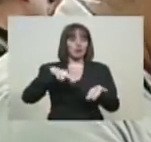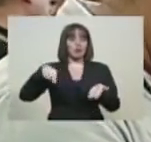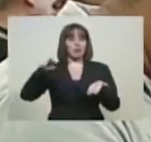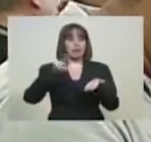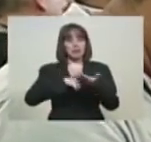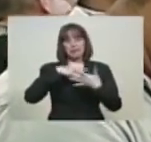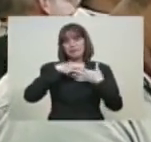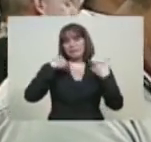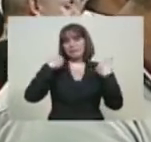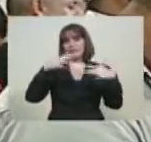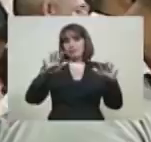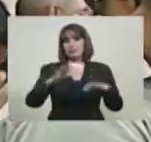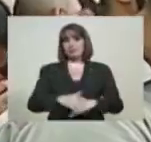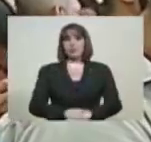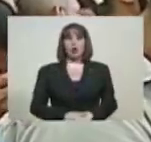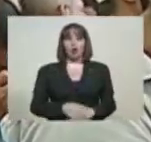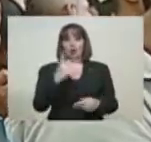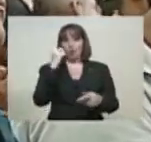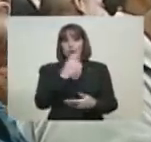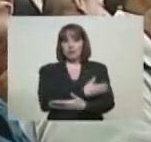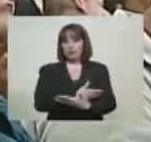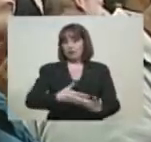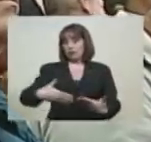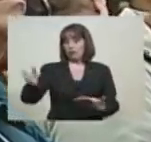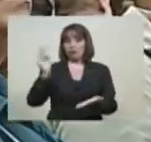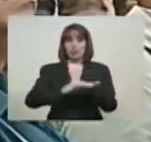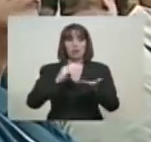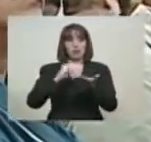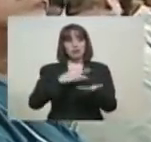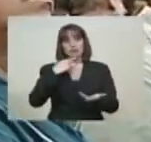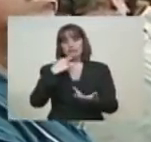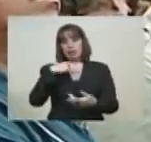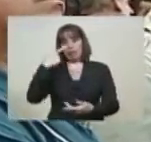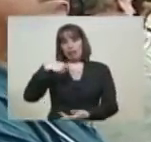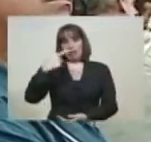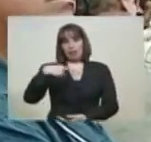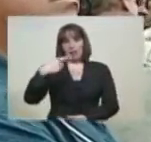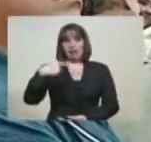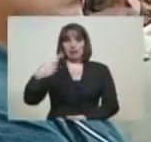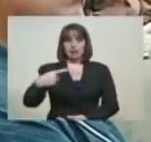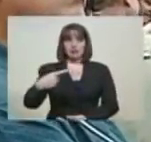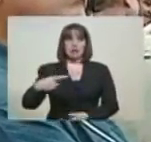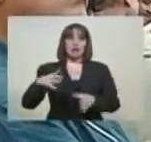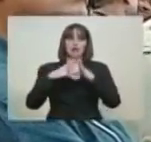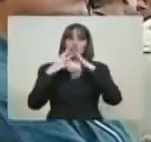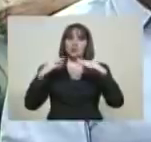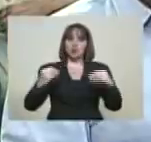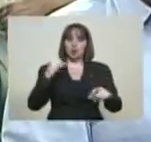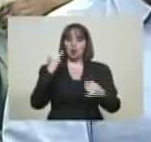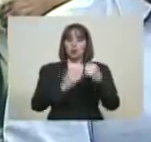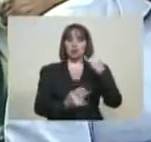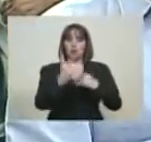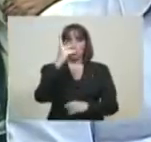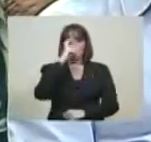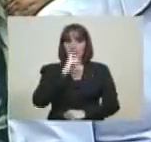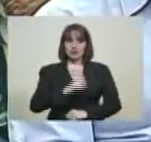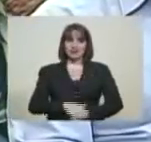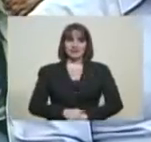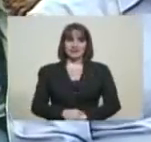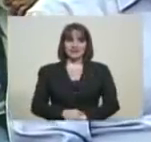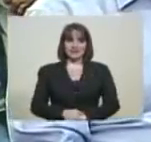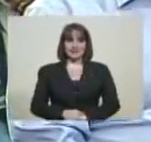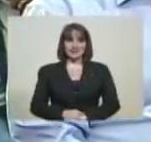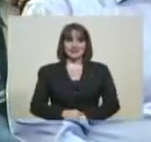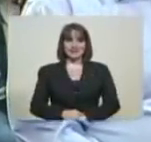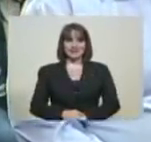mil veces un millón de veces en las batallas que hemos dado durante los dos últimos años con la paz